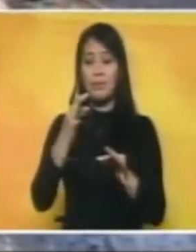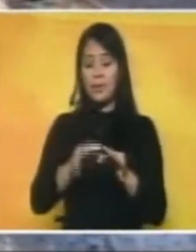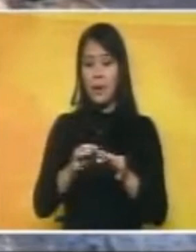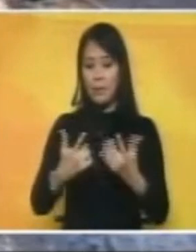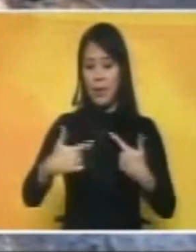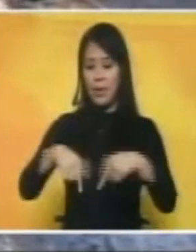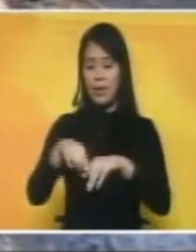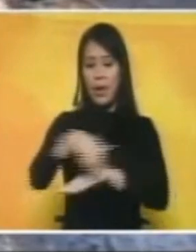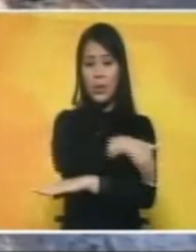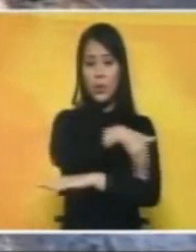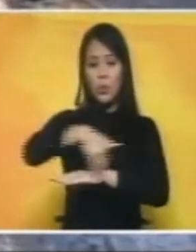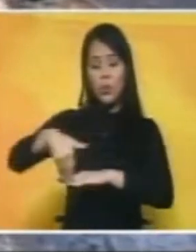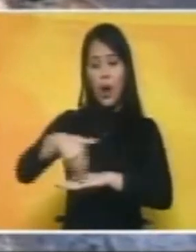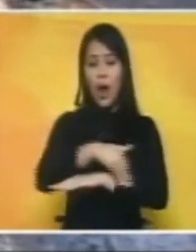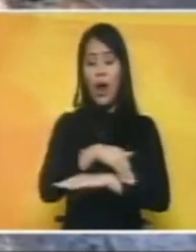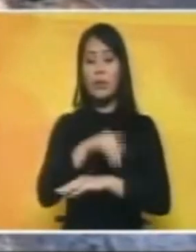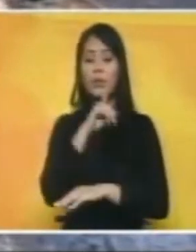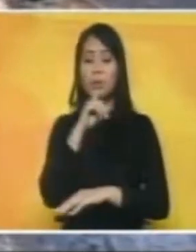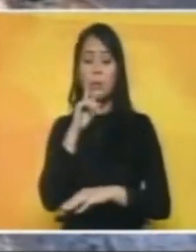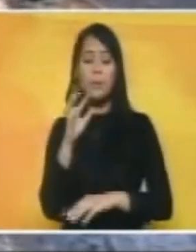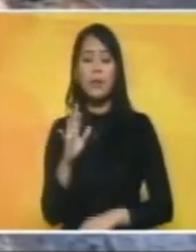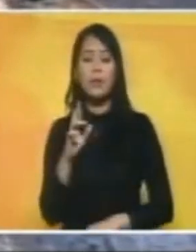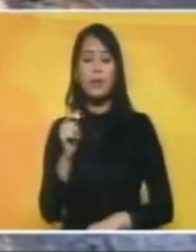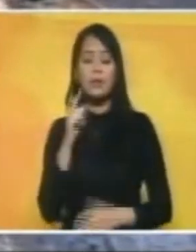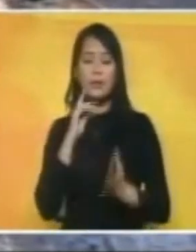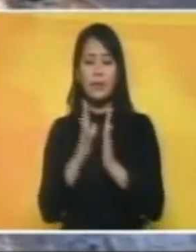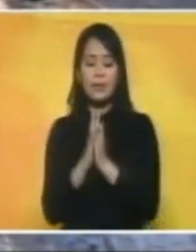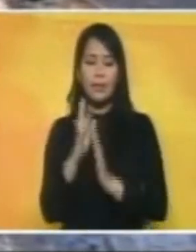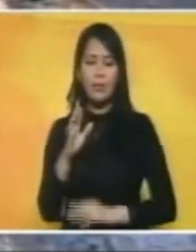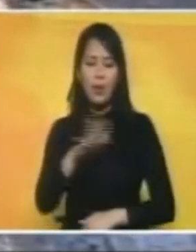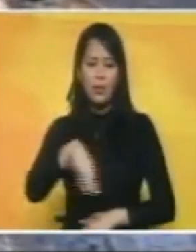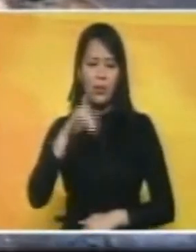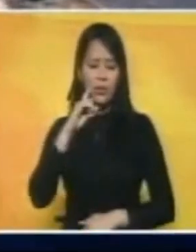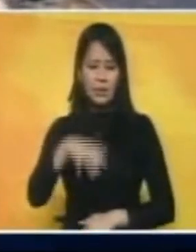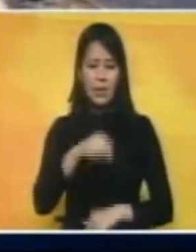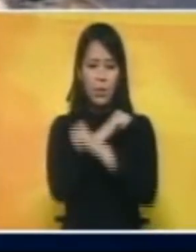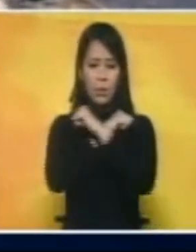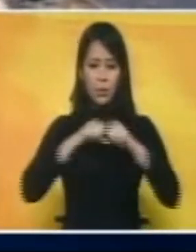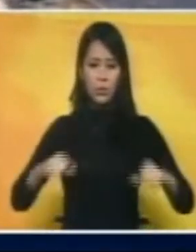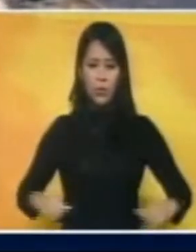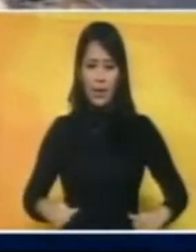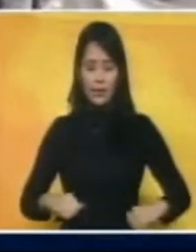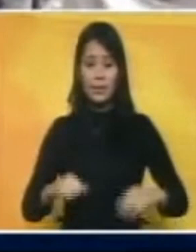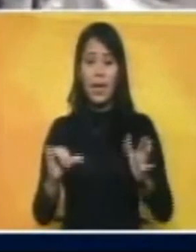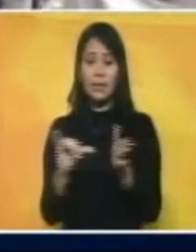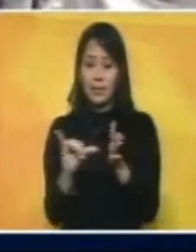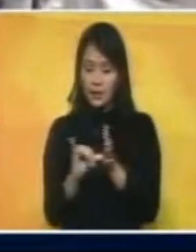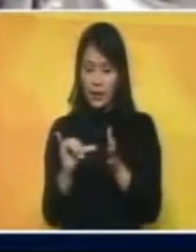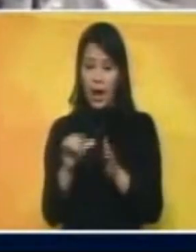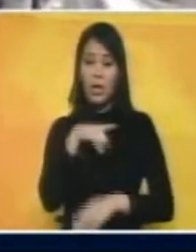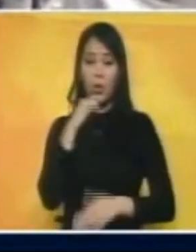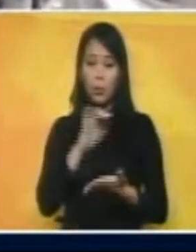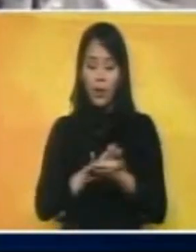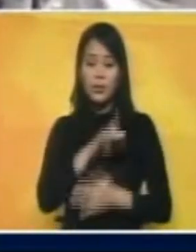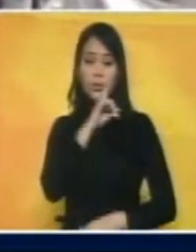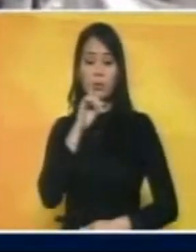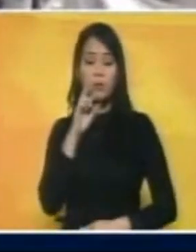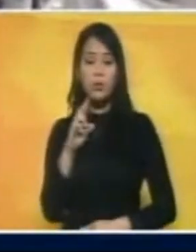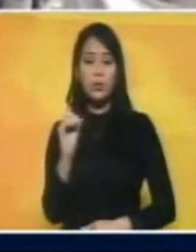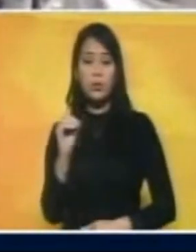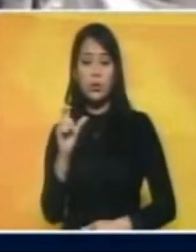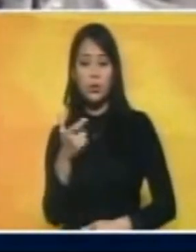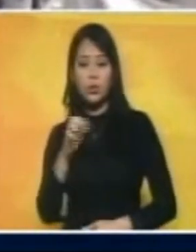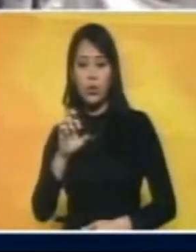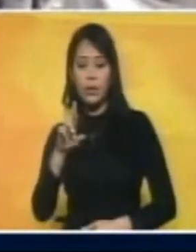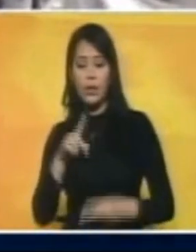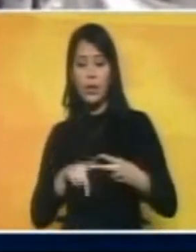del peaje Los Hijitos en San Rafael de Onoto, estado Portuguesa. Se conoció que los fallecidos, identificados como Roger